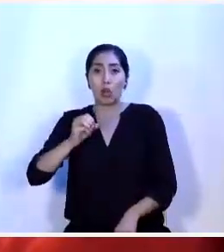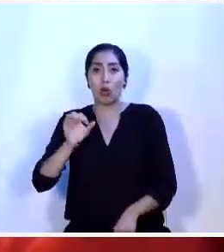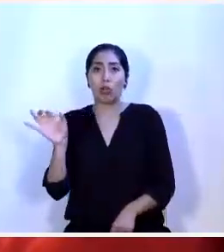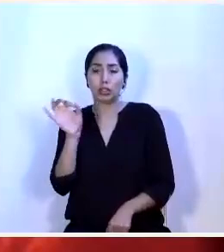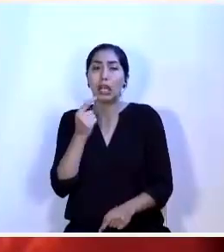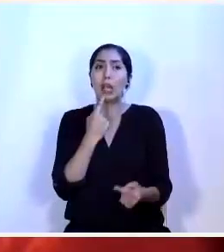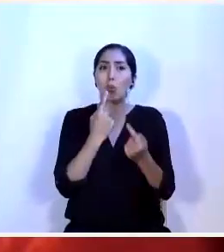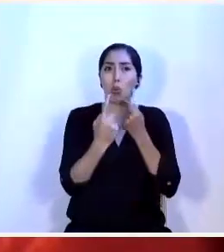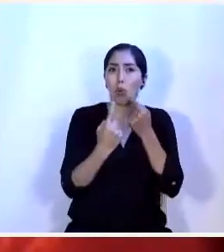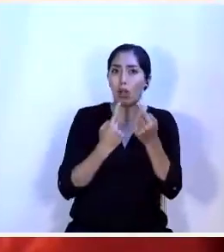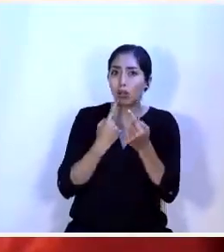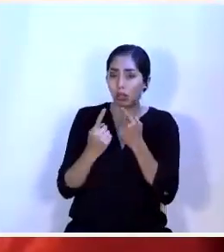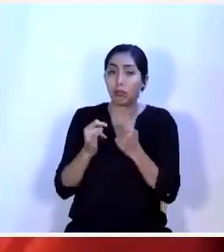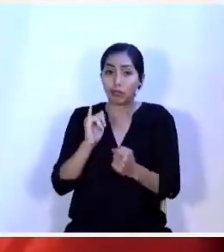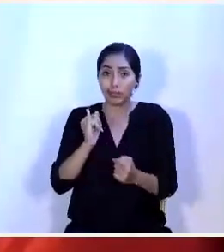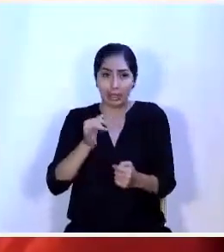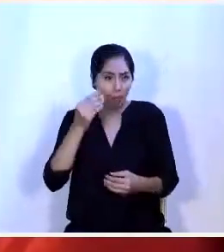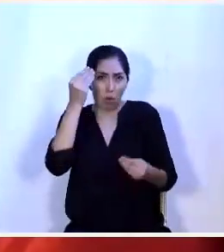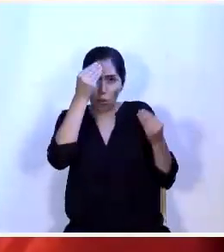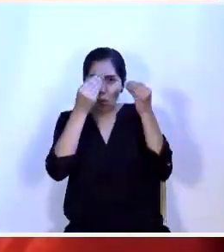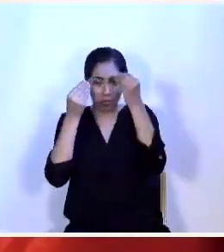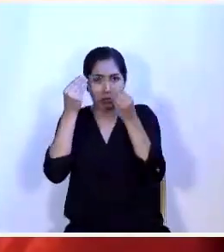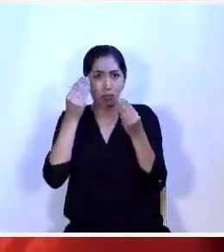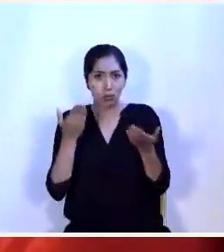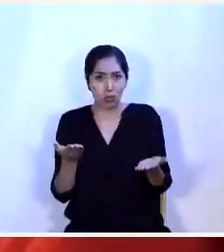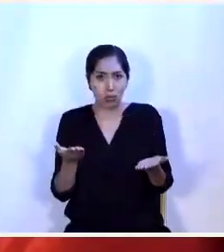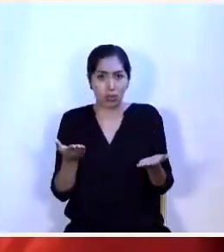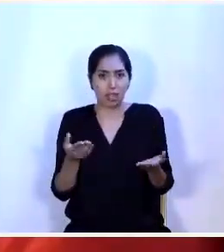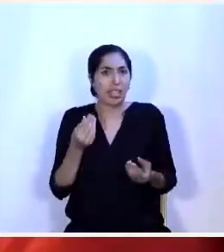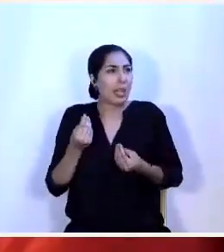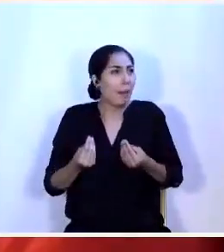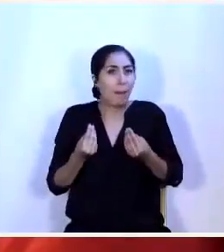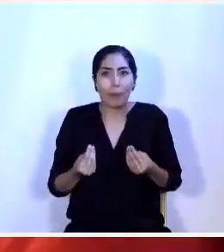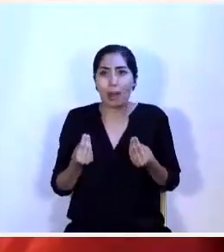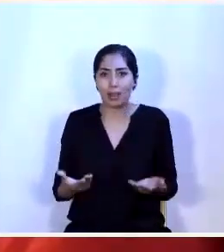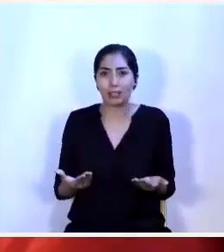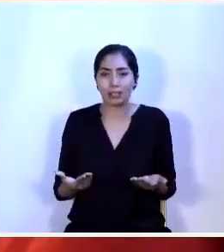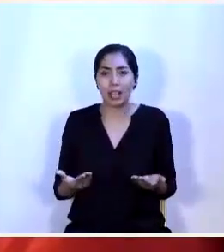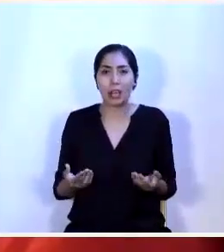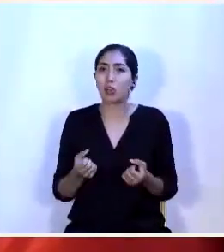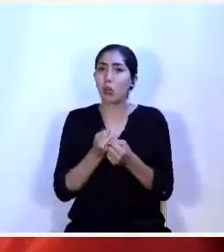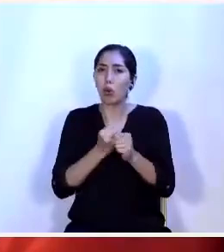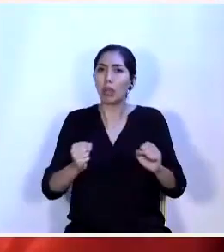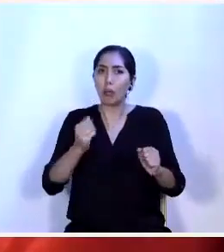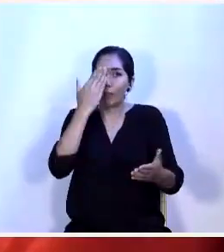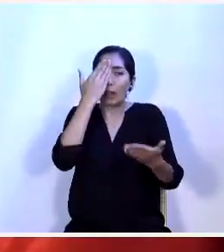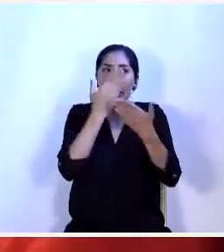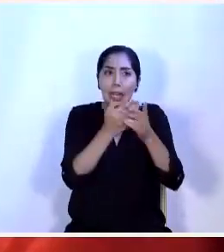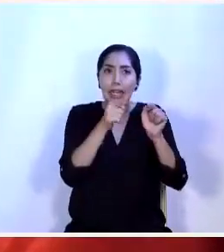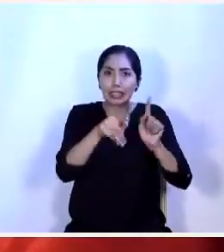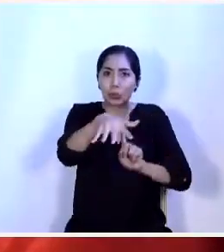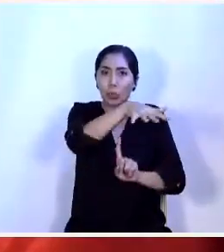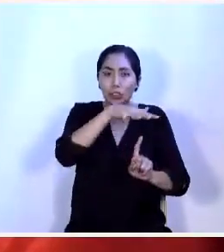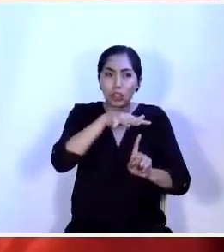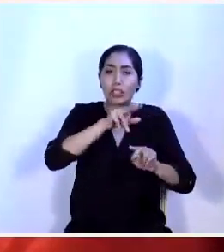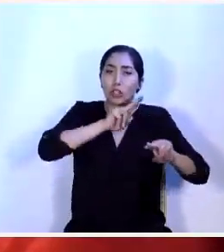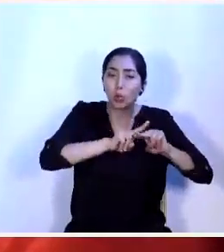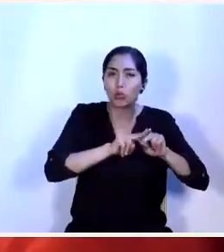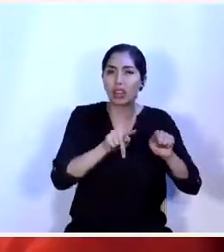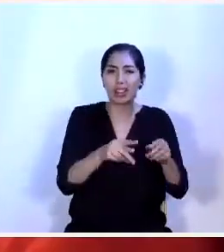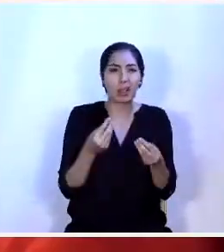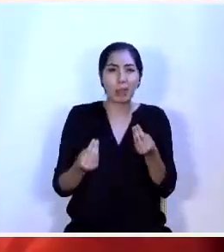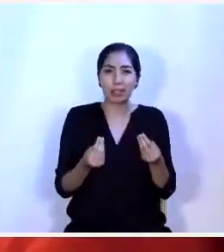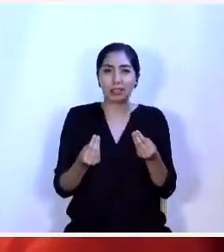tremendamente preocupantes que vienen acumulándose hace un tiempo ya. ¿Qué nos pasa que no hemos sido capaces de enfrentarlo y revertirlo? Nuestro